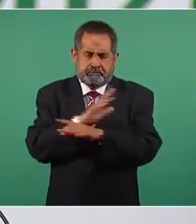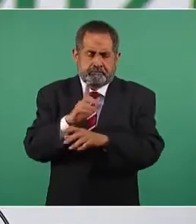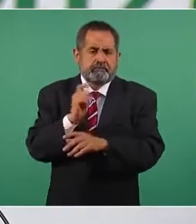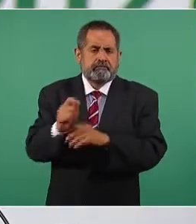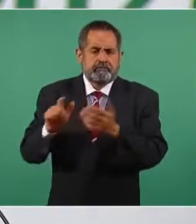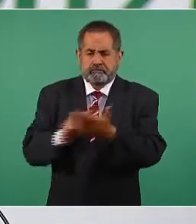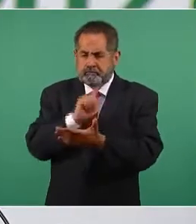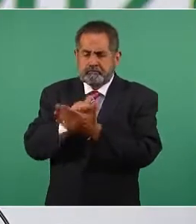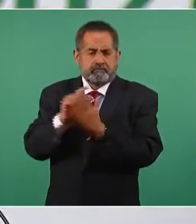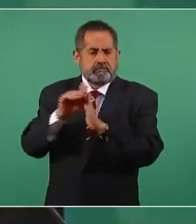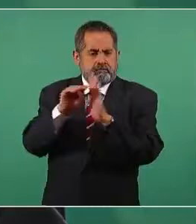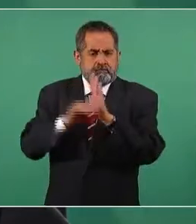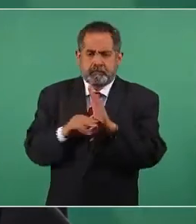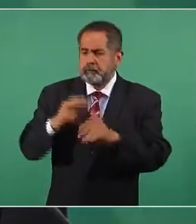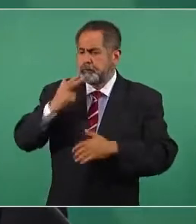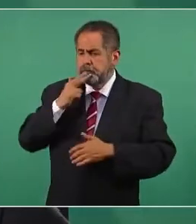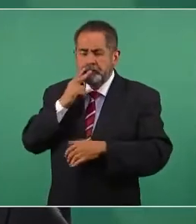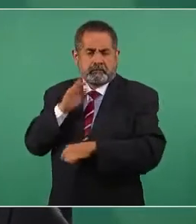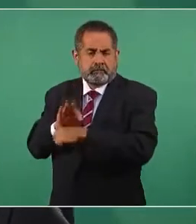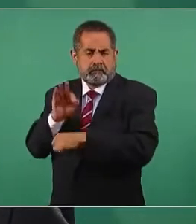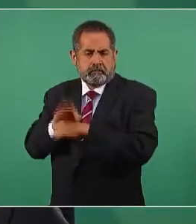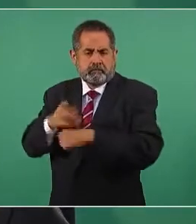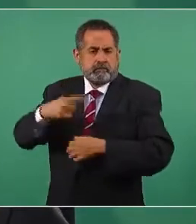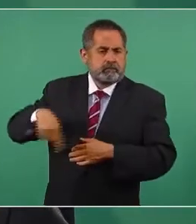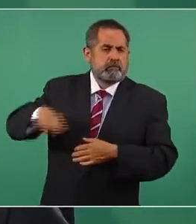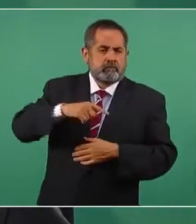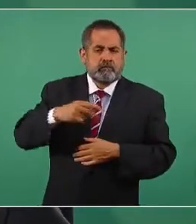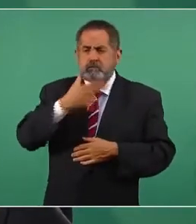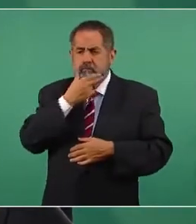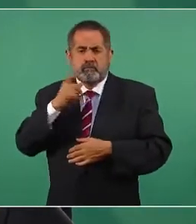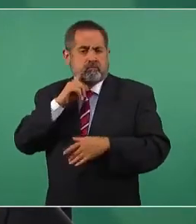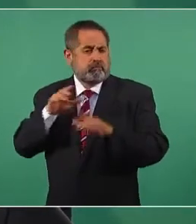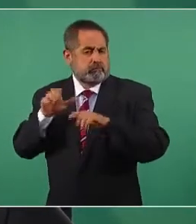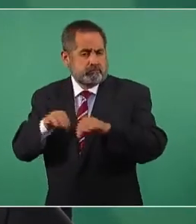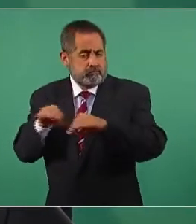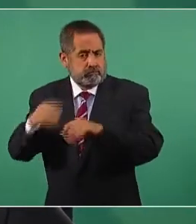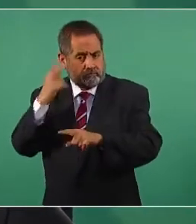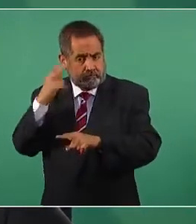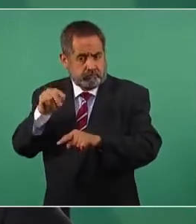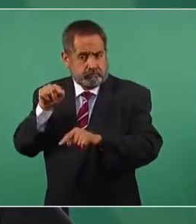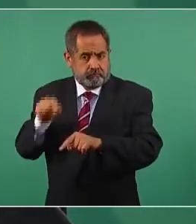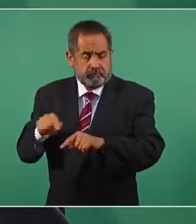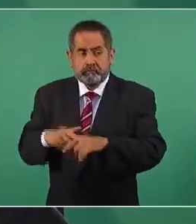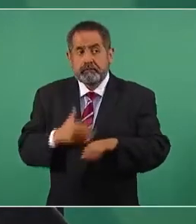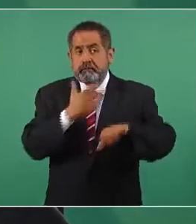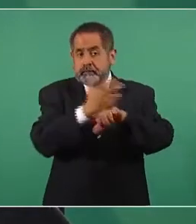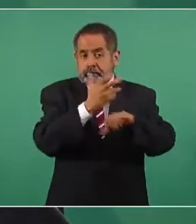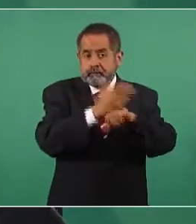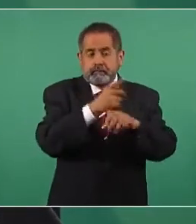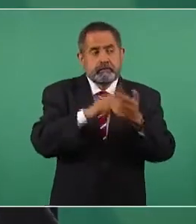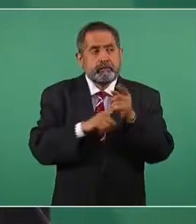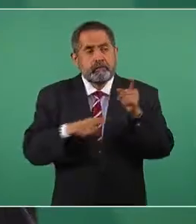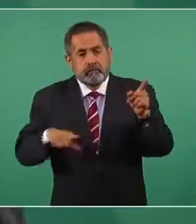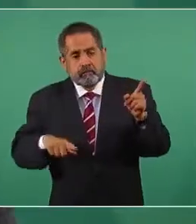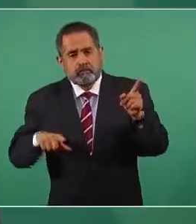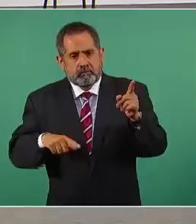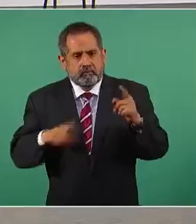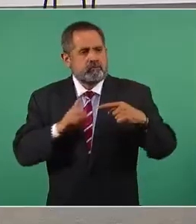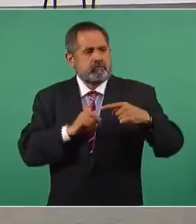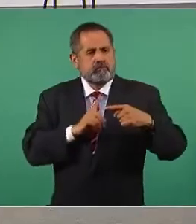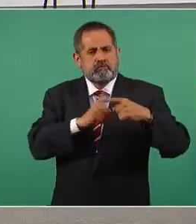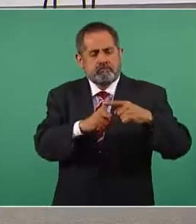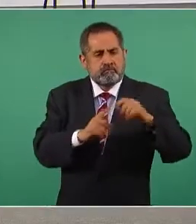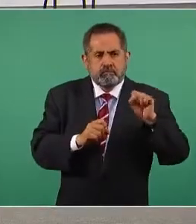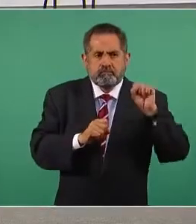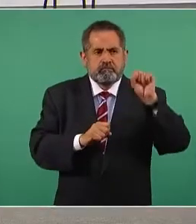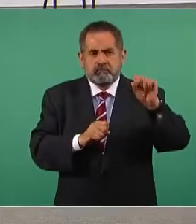en México muy favorable a los trabajadores, a las y los trabajadores, y en Estados Unidos tienes ahora un gobierno que es más pro